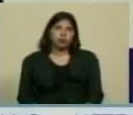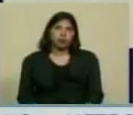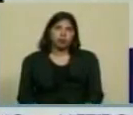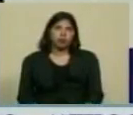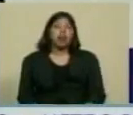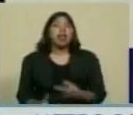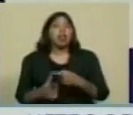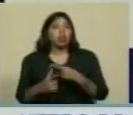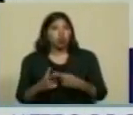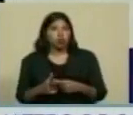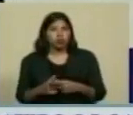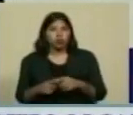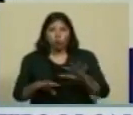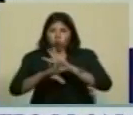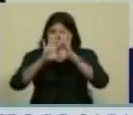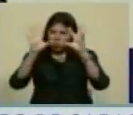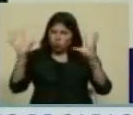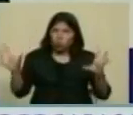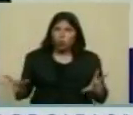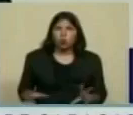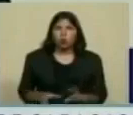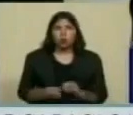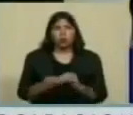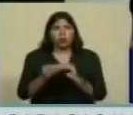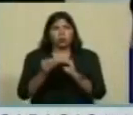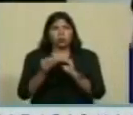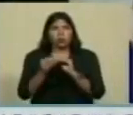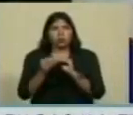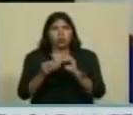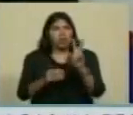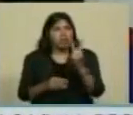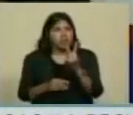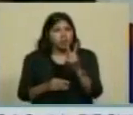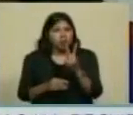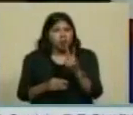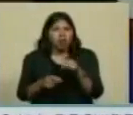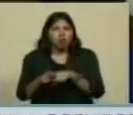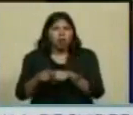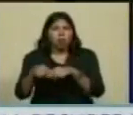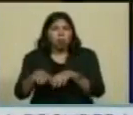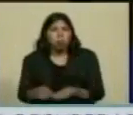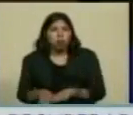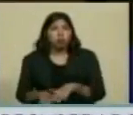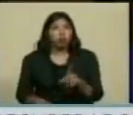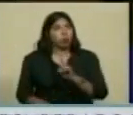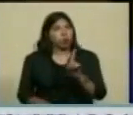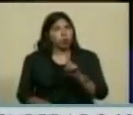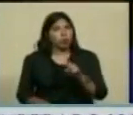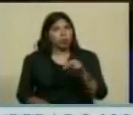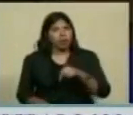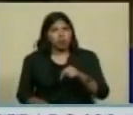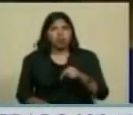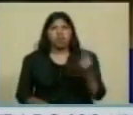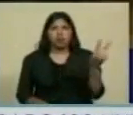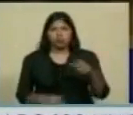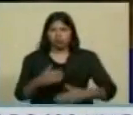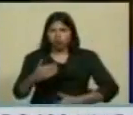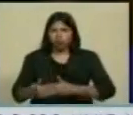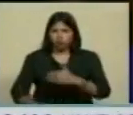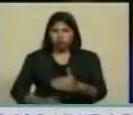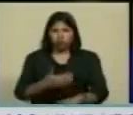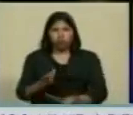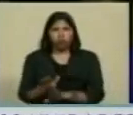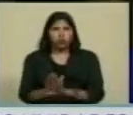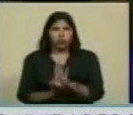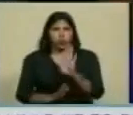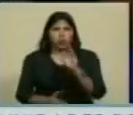lleva a entender y asumir que Venezuela no se detiene y que el presidente Nicolás Maduro, a pesar del esquema de coacción